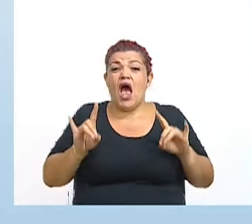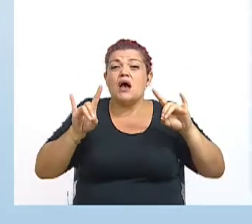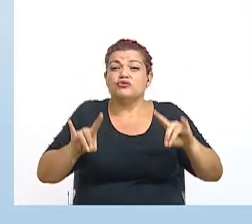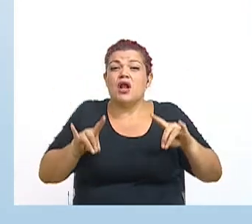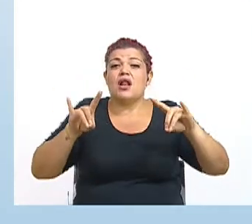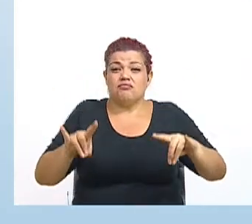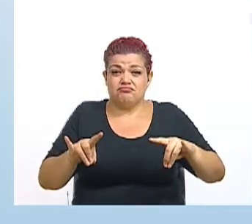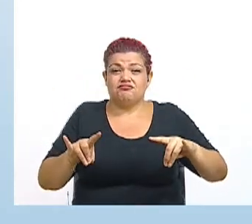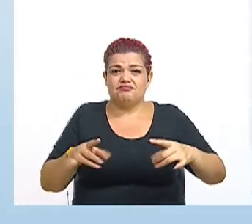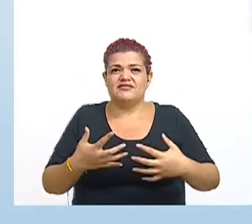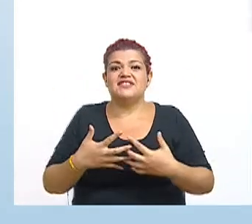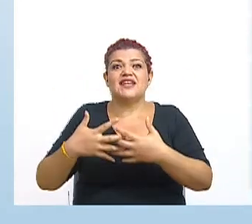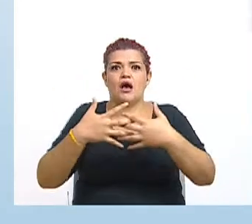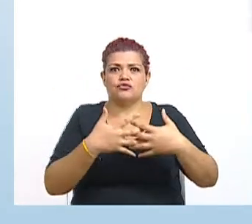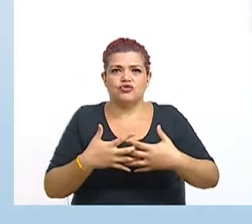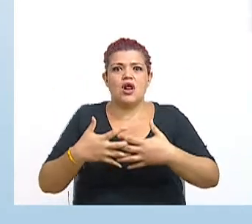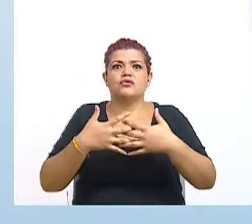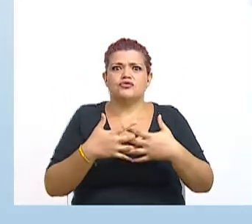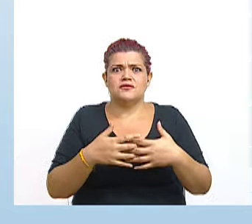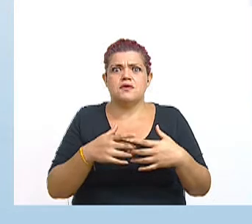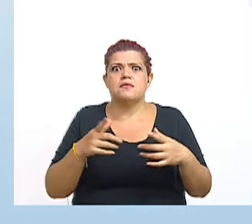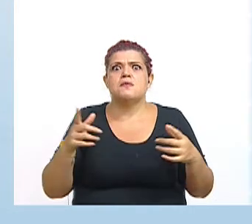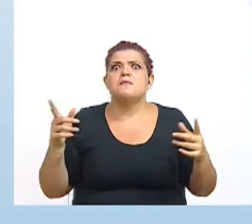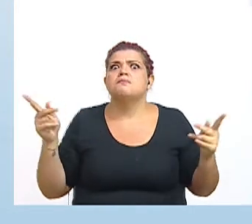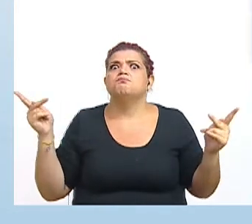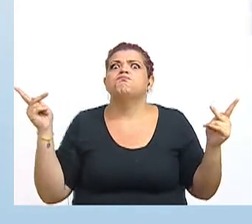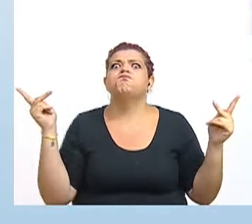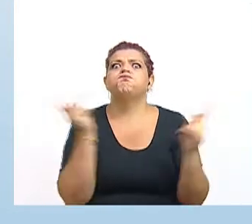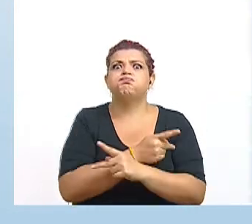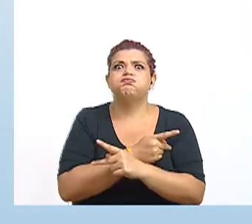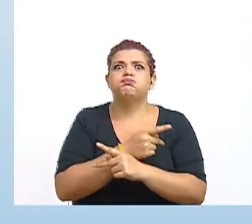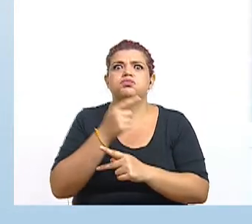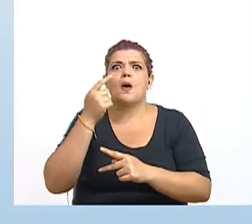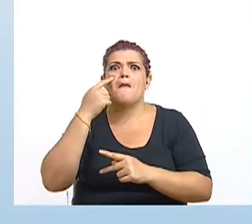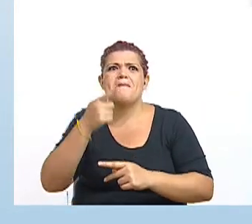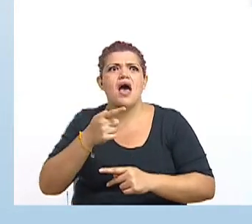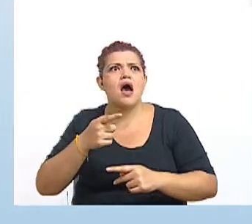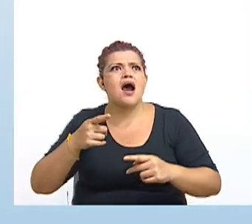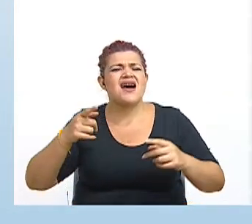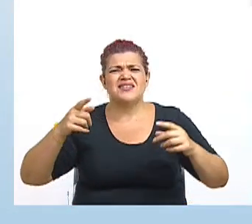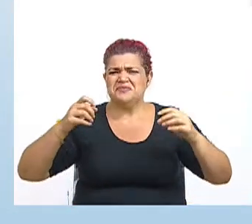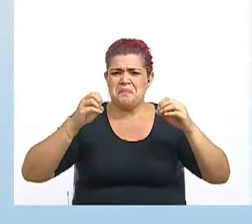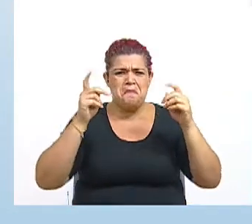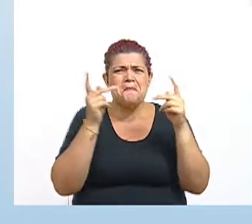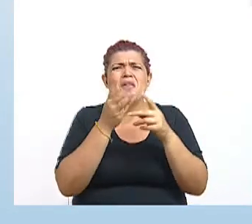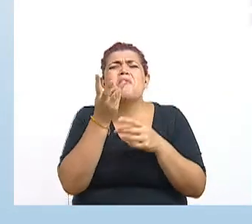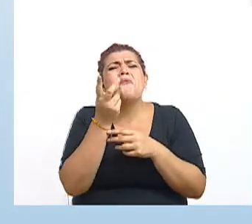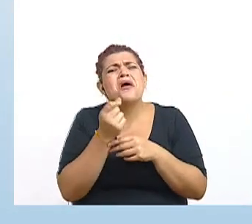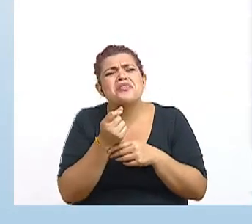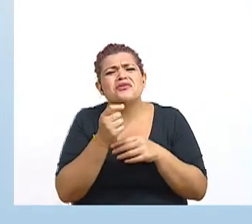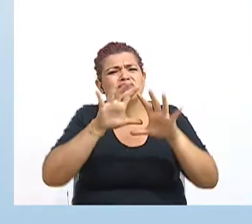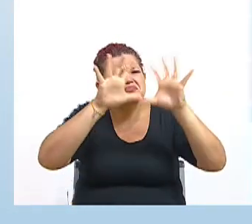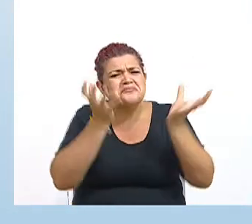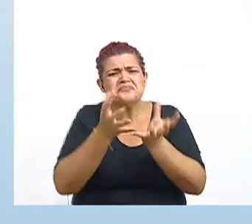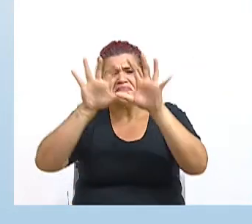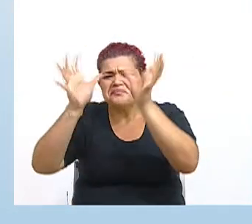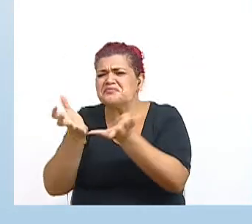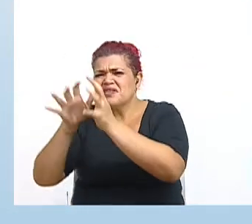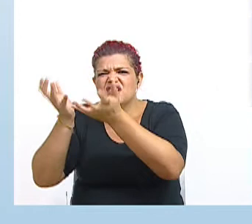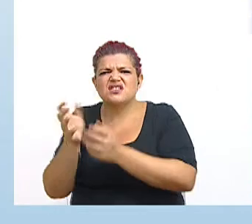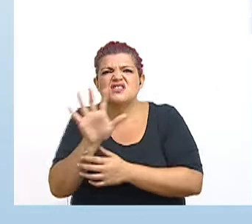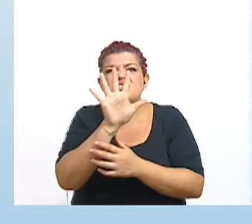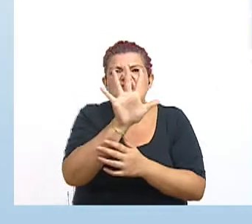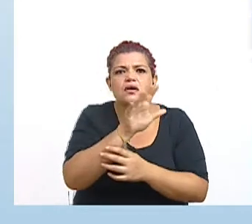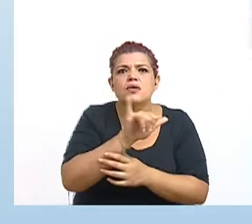Unidos, donde el número de planetas necesarios para poder vivir con comodidad ascienden a prácticamente 5 planetas tierras,